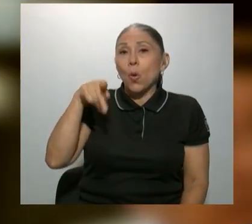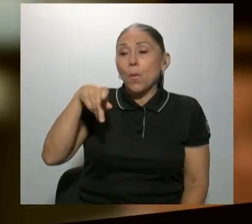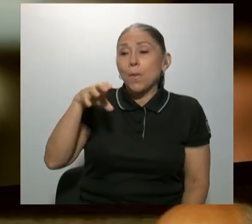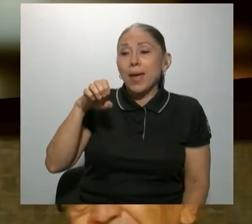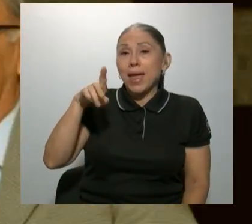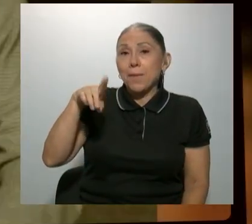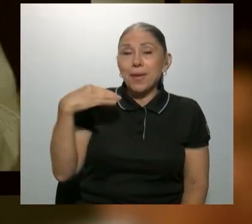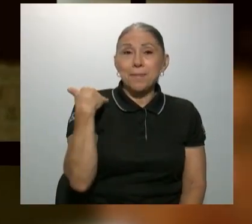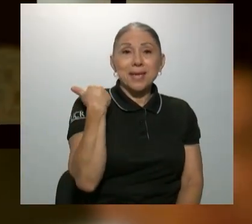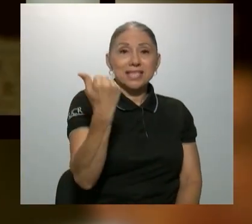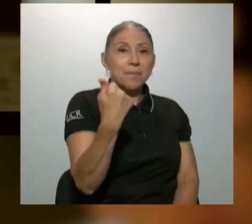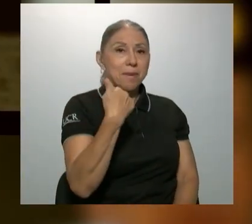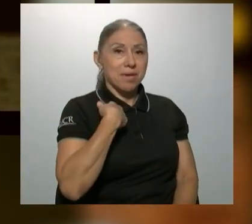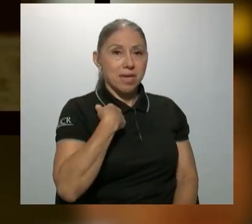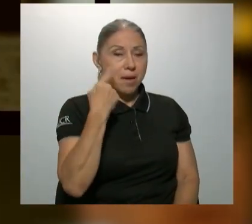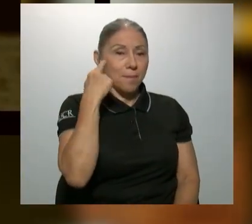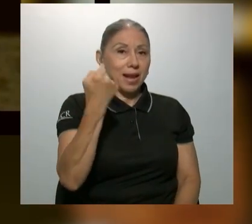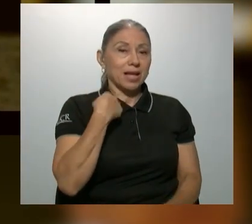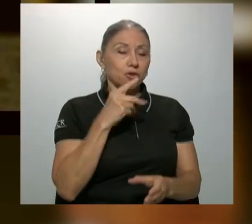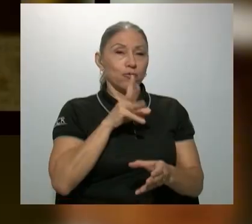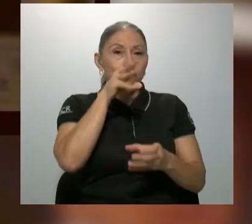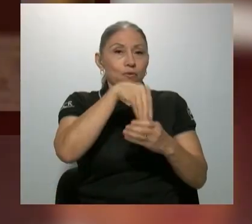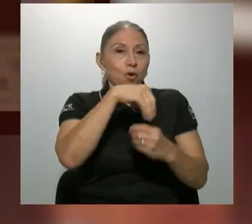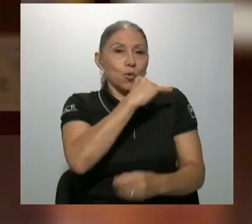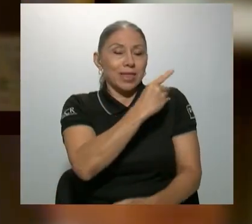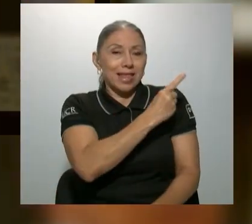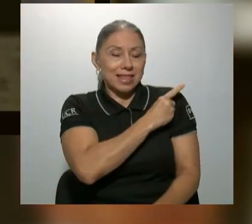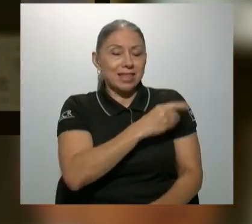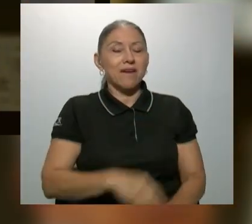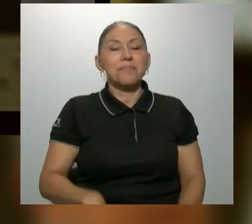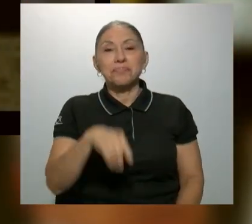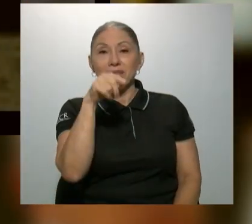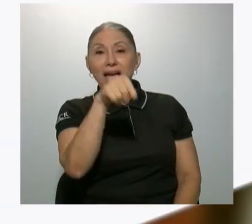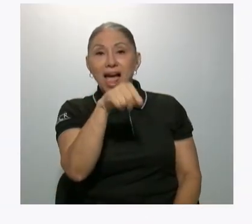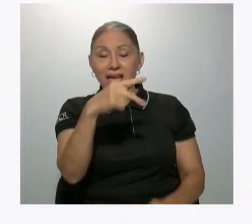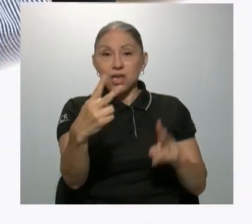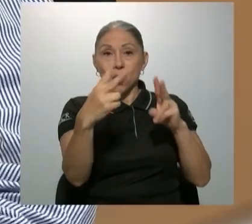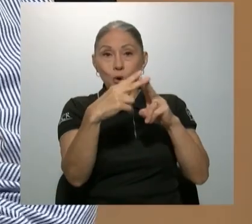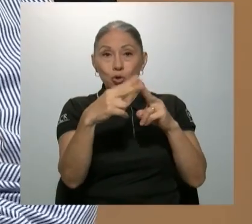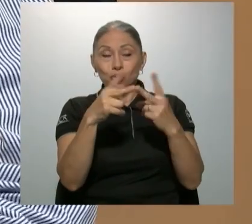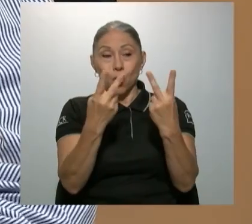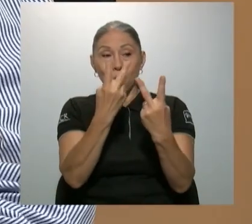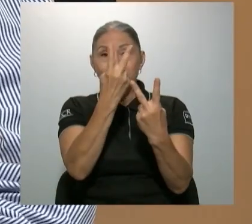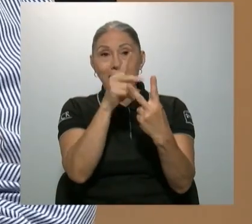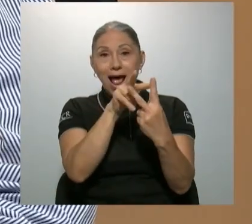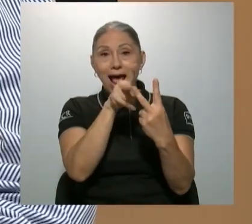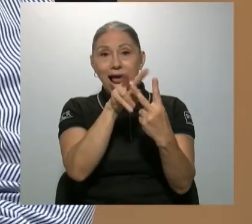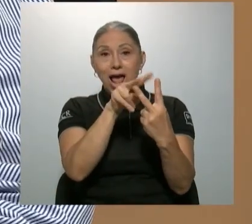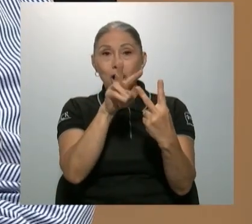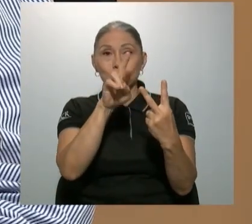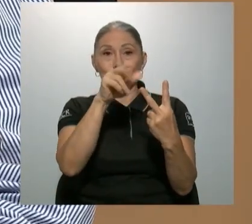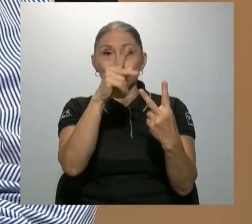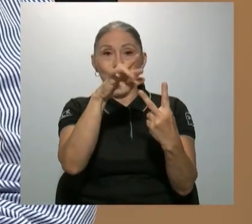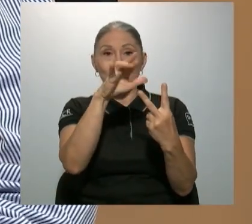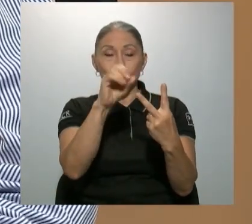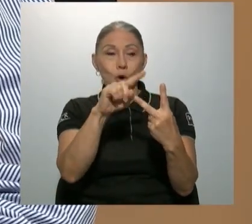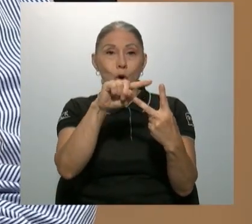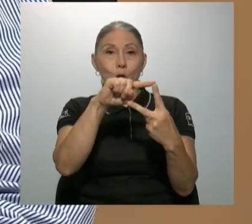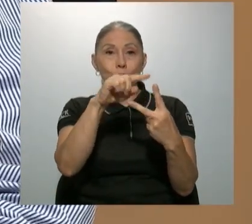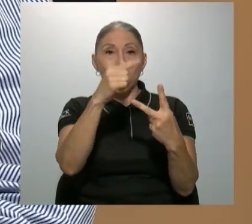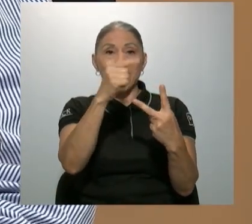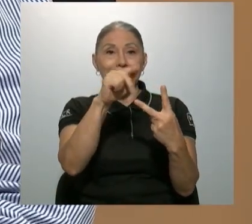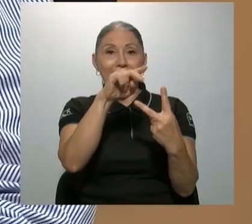parte de esa junta directiva. Bueno, y ahí conozco a los dos Rodrigos, ¿verdad?, a Rodrigo Gámez y a Rodrigo